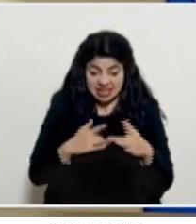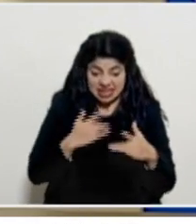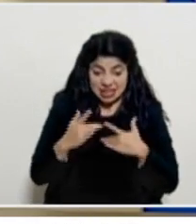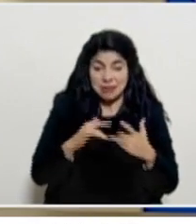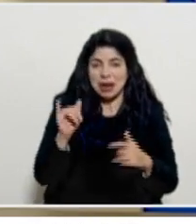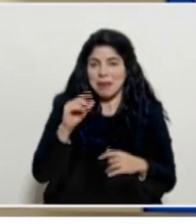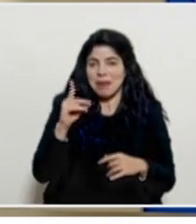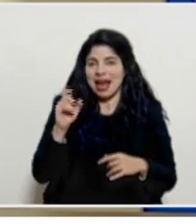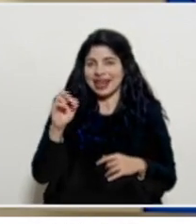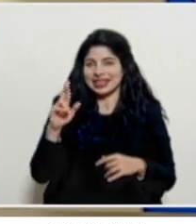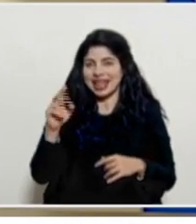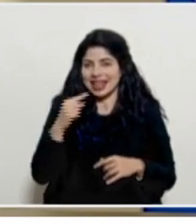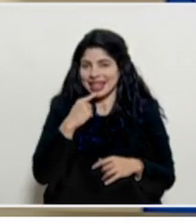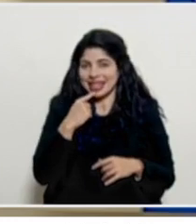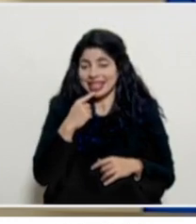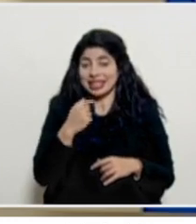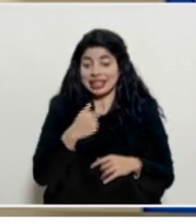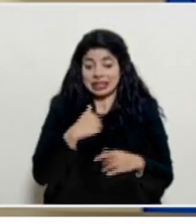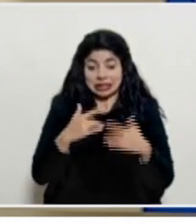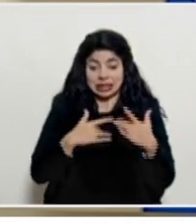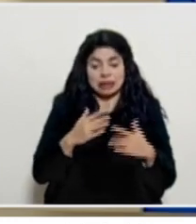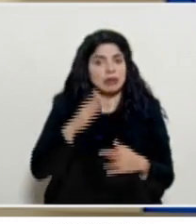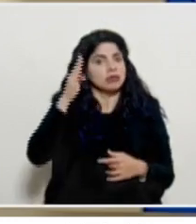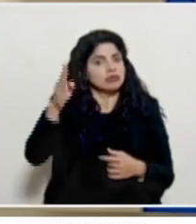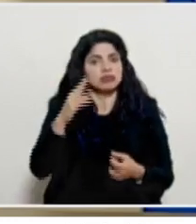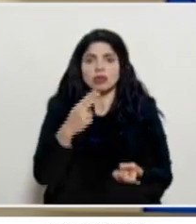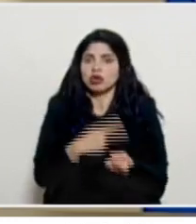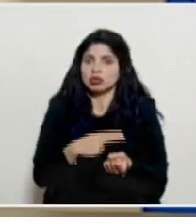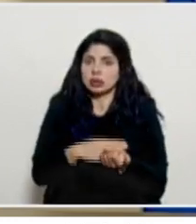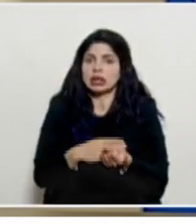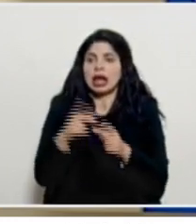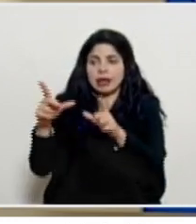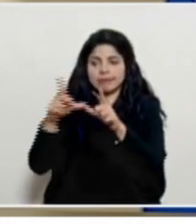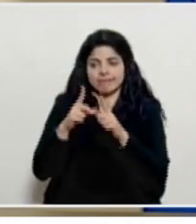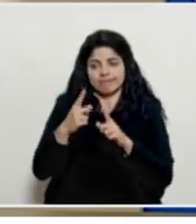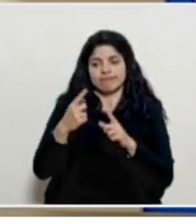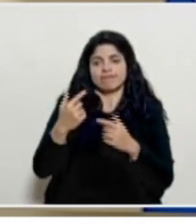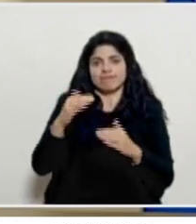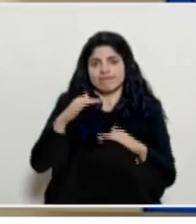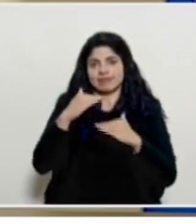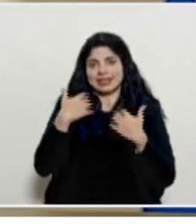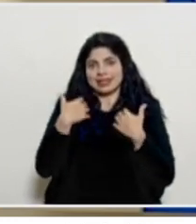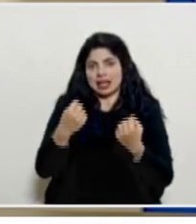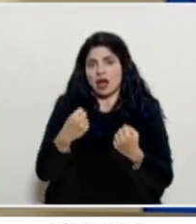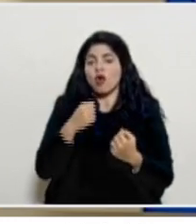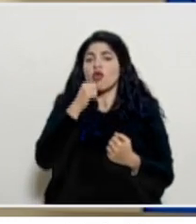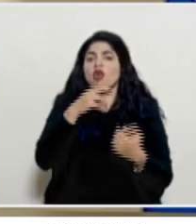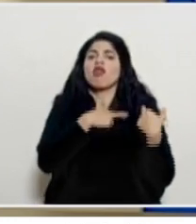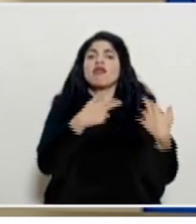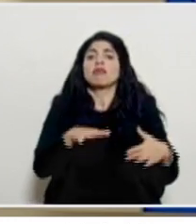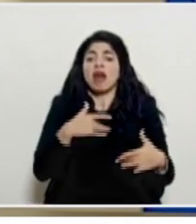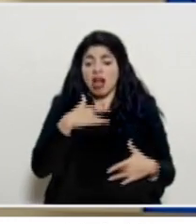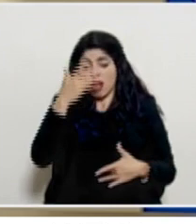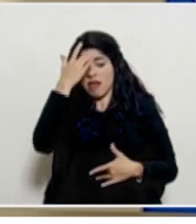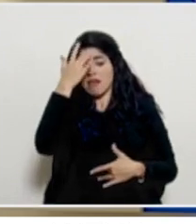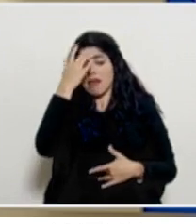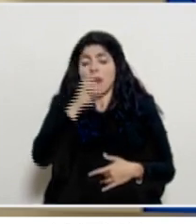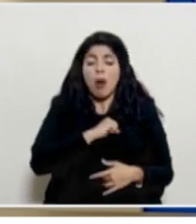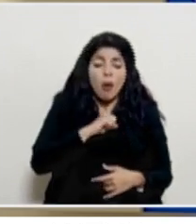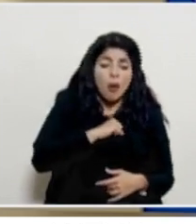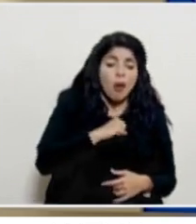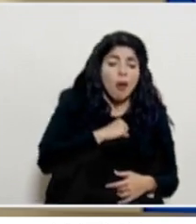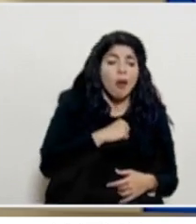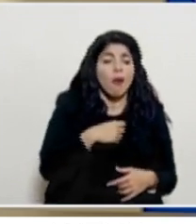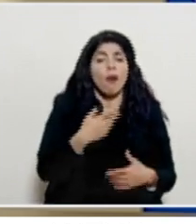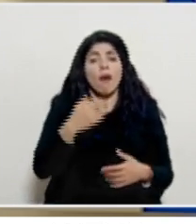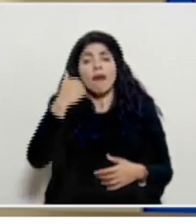don Alexander, ir a consultar, ¿verdad?, tener la orden sanitaria y no andar de forma irresponsable con síntomas, ¿verdad?, ahí tosiendo